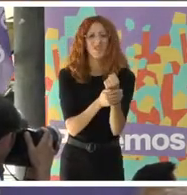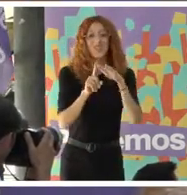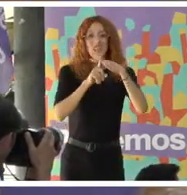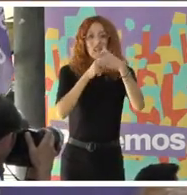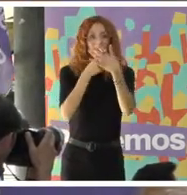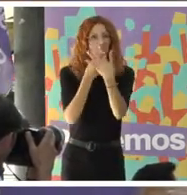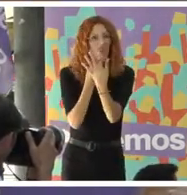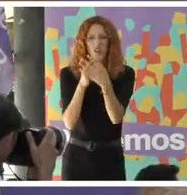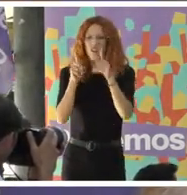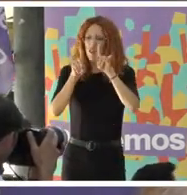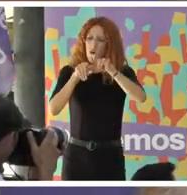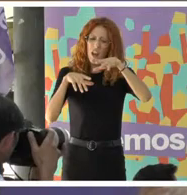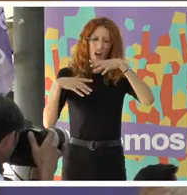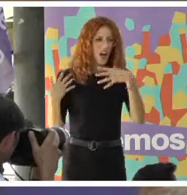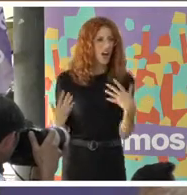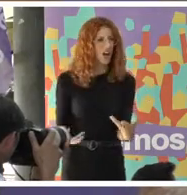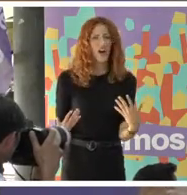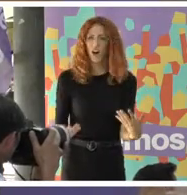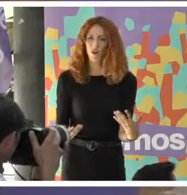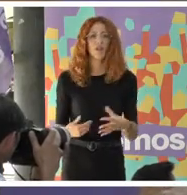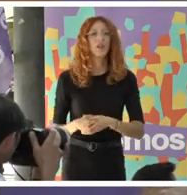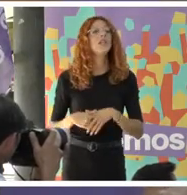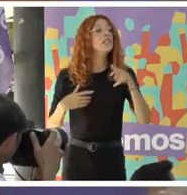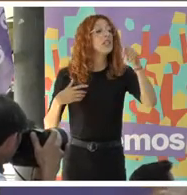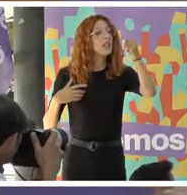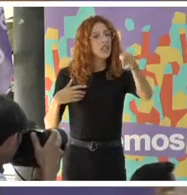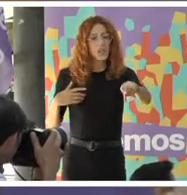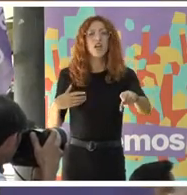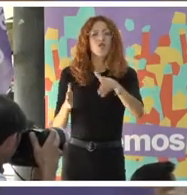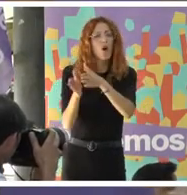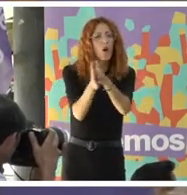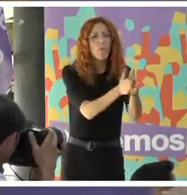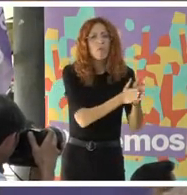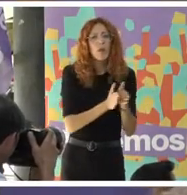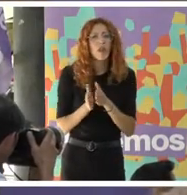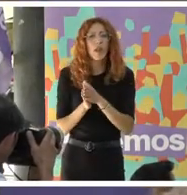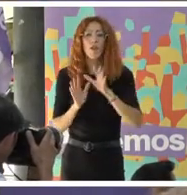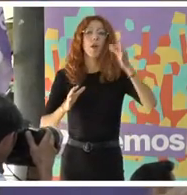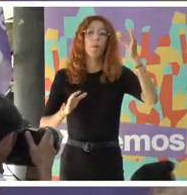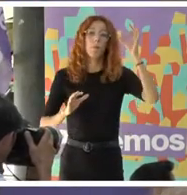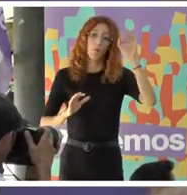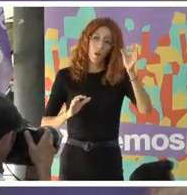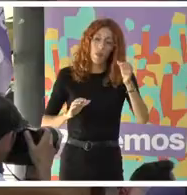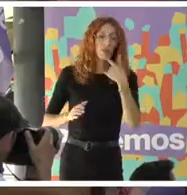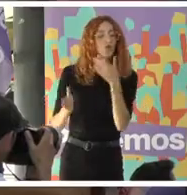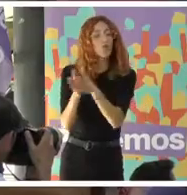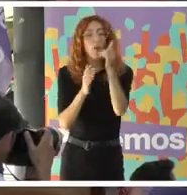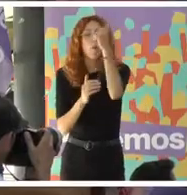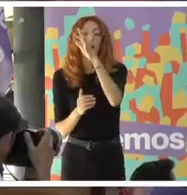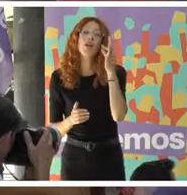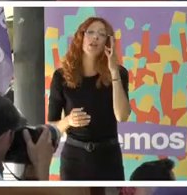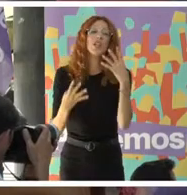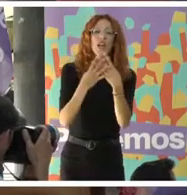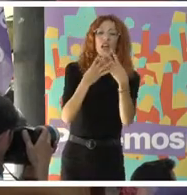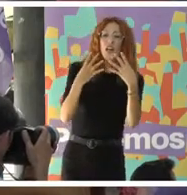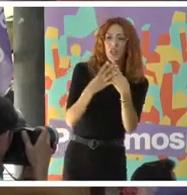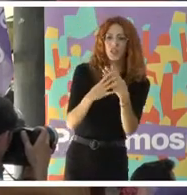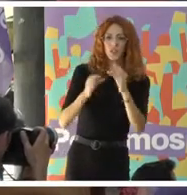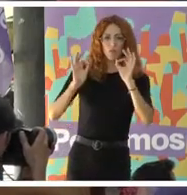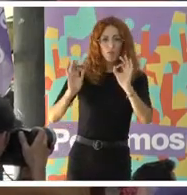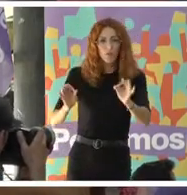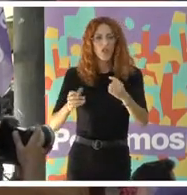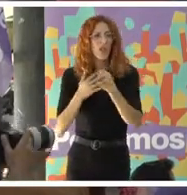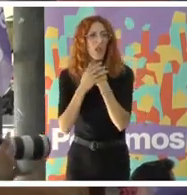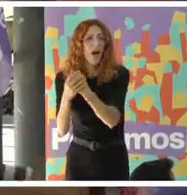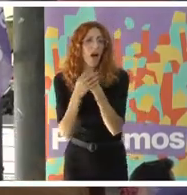tan tóxicos como los que estamos viviendo. Y eso es la militancia de Podemos, compañeros y compañeras. Esas redes